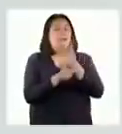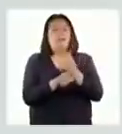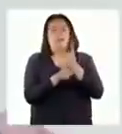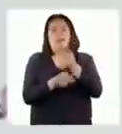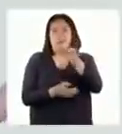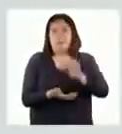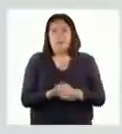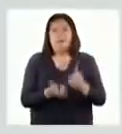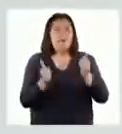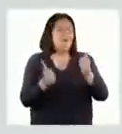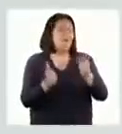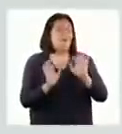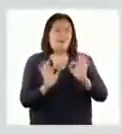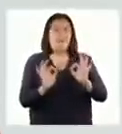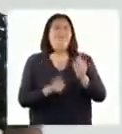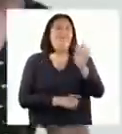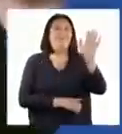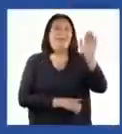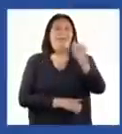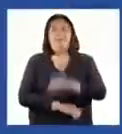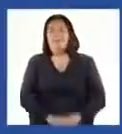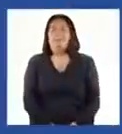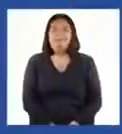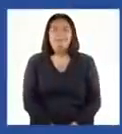Cuídense mucho y que estén muy bien. Chao.